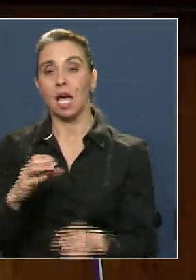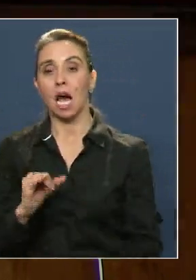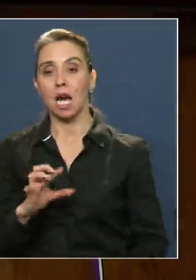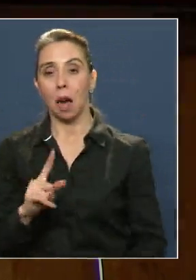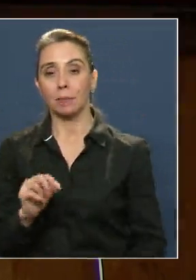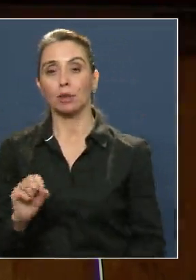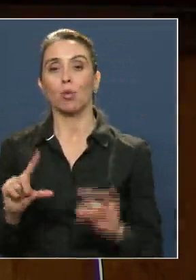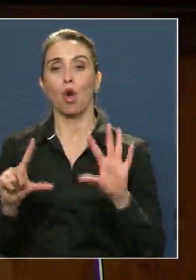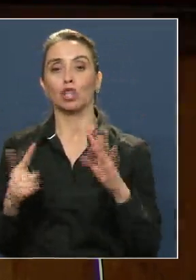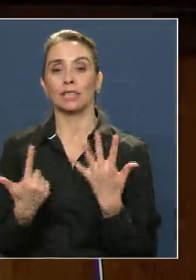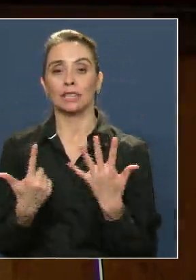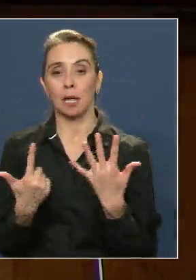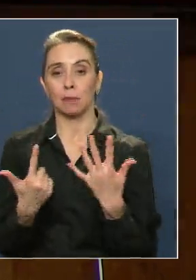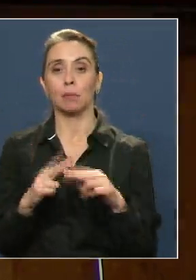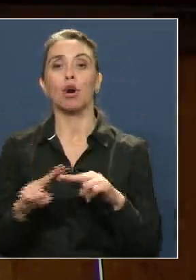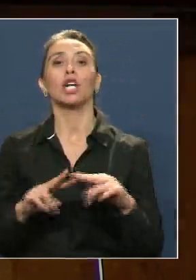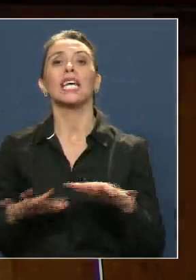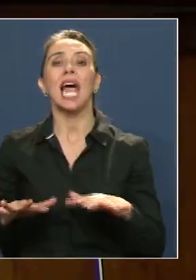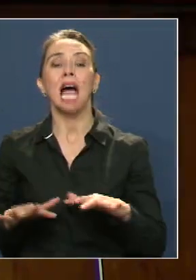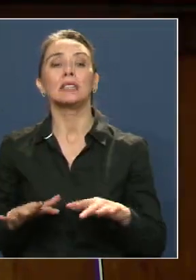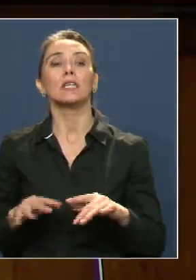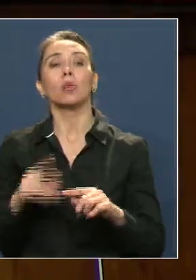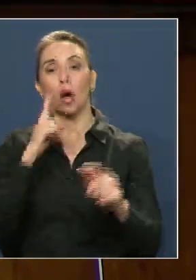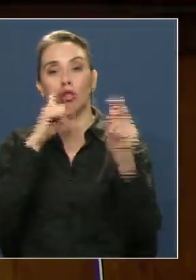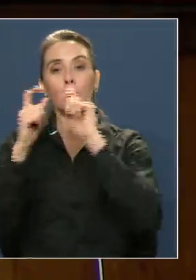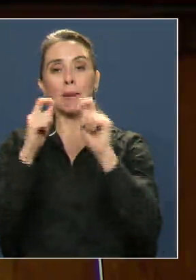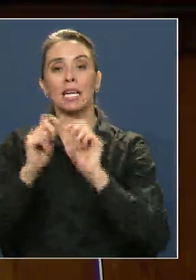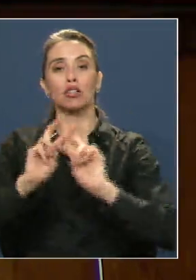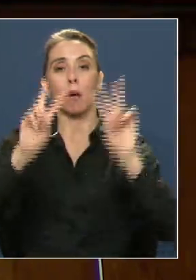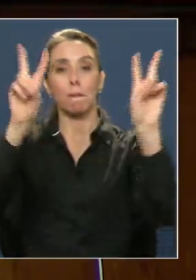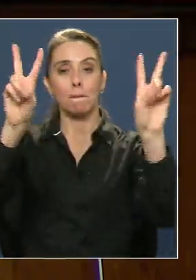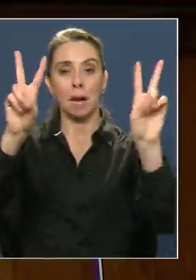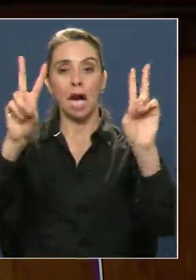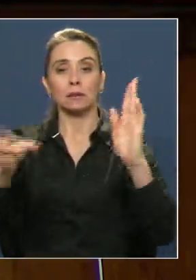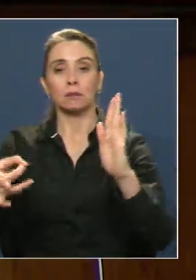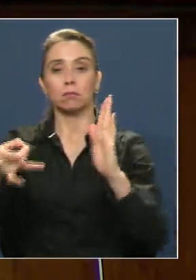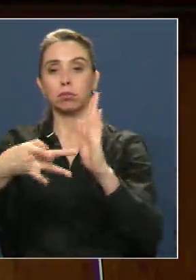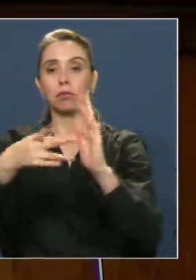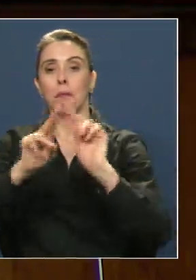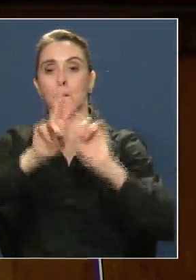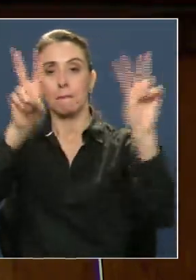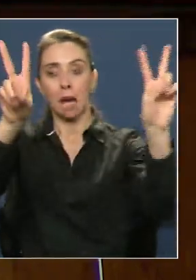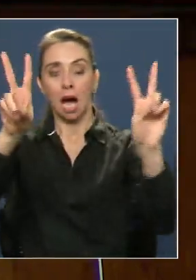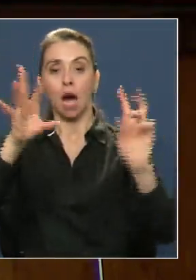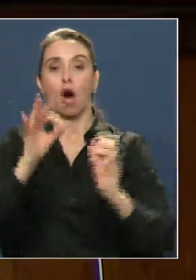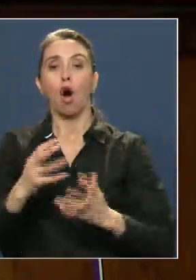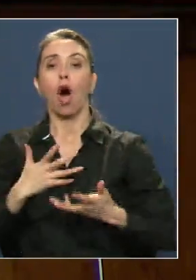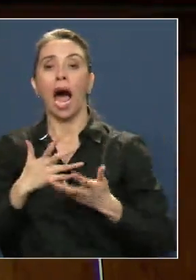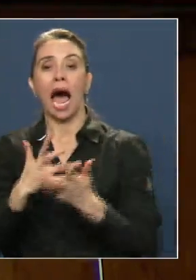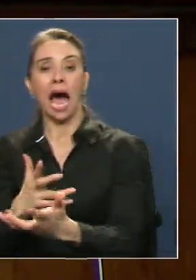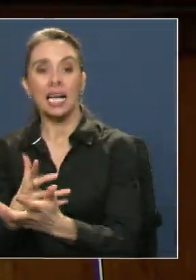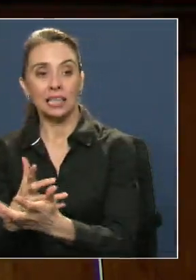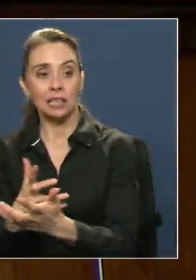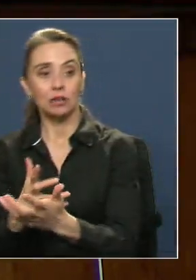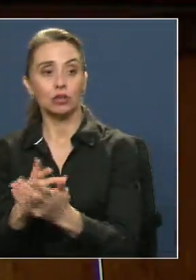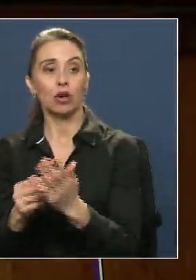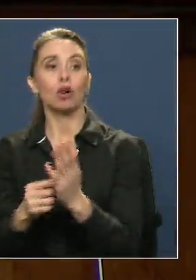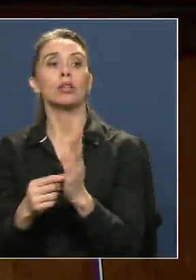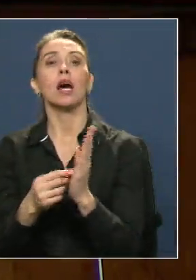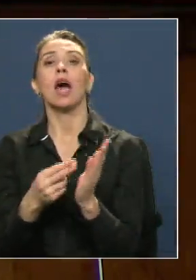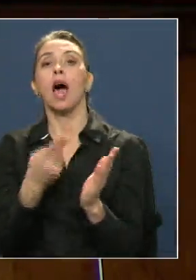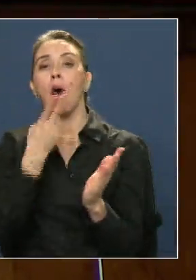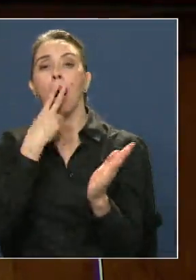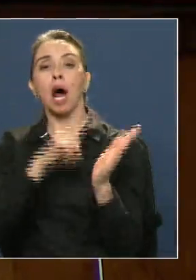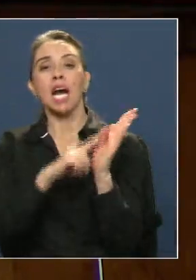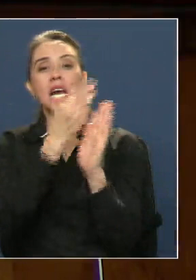séptimo, acción en caso de amenazas a la paz, quebrantamiento de la paz o actos de agresión de la Carta de las Naciones